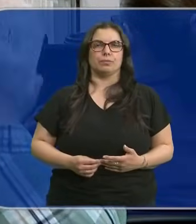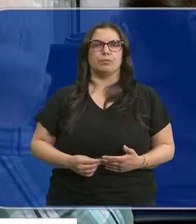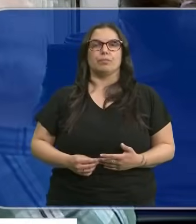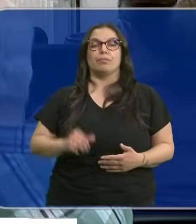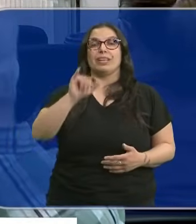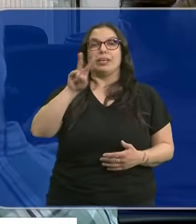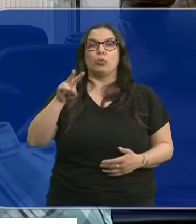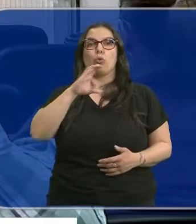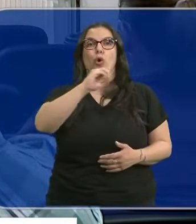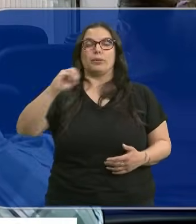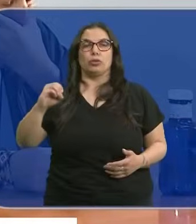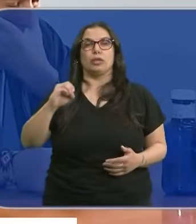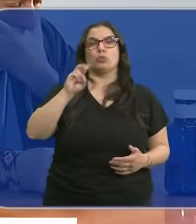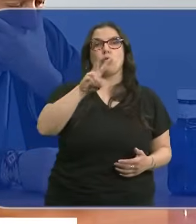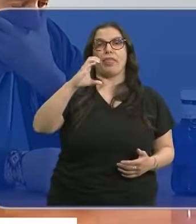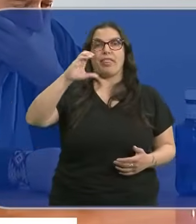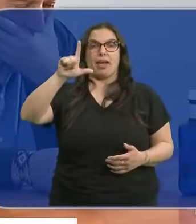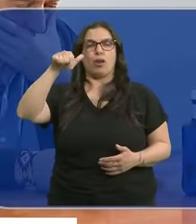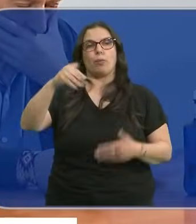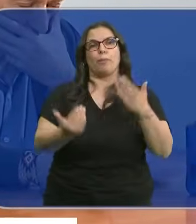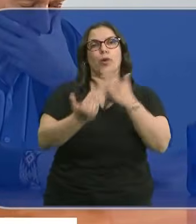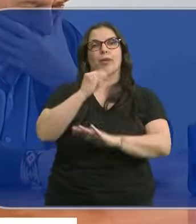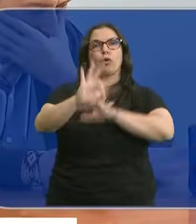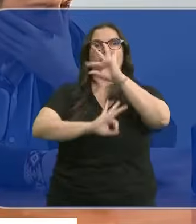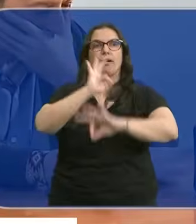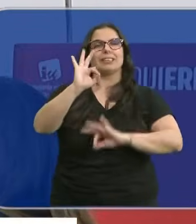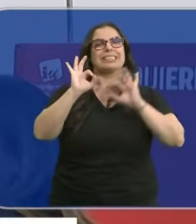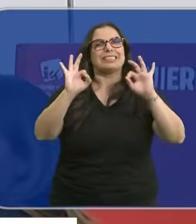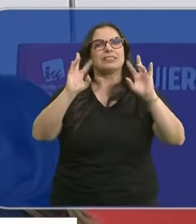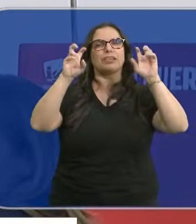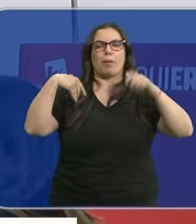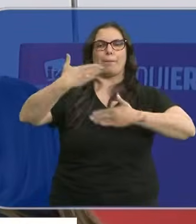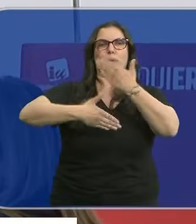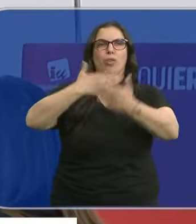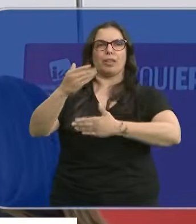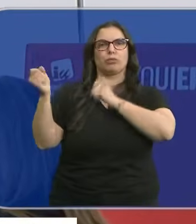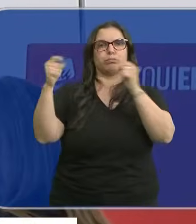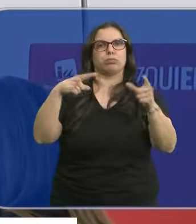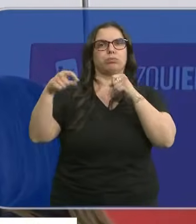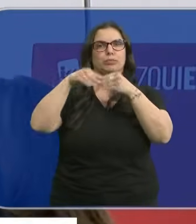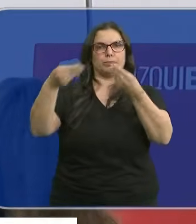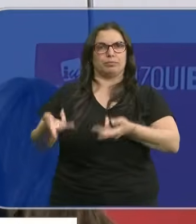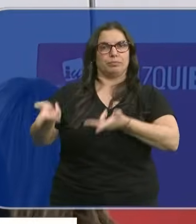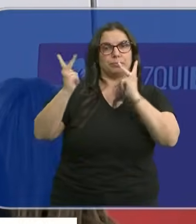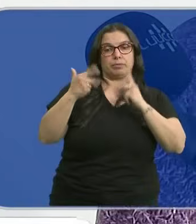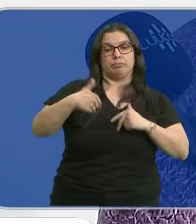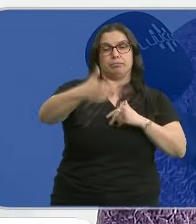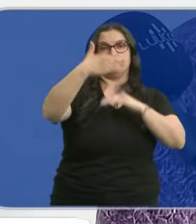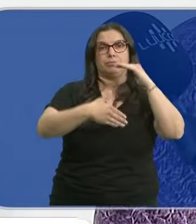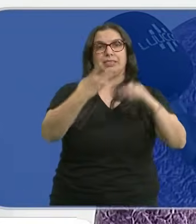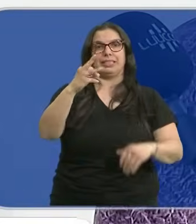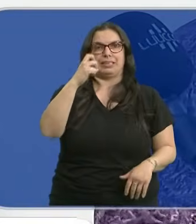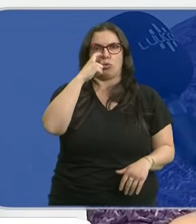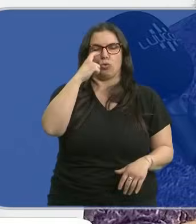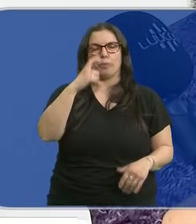Izquierda Unida, Comisiones Obreras y UCCL han organizado esta mañana una jornada sobre el proceso de regularización de migrantes que finaliza el próximo 30